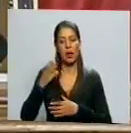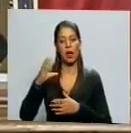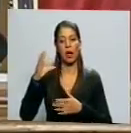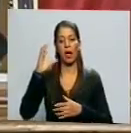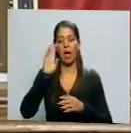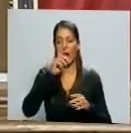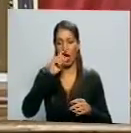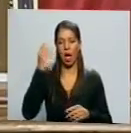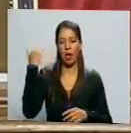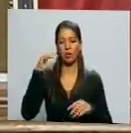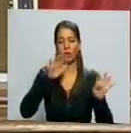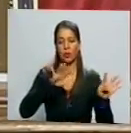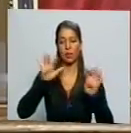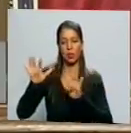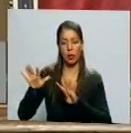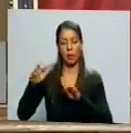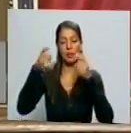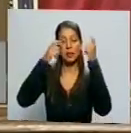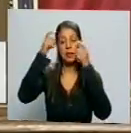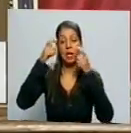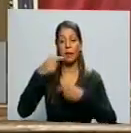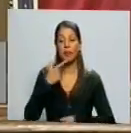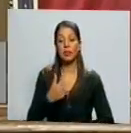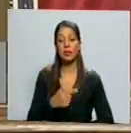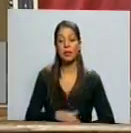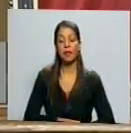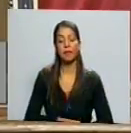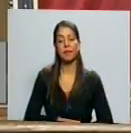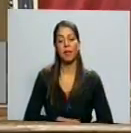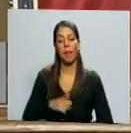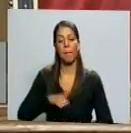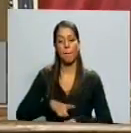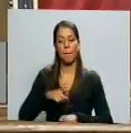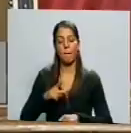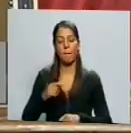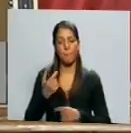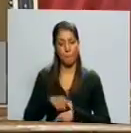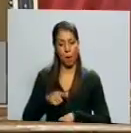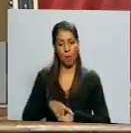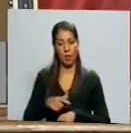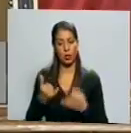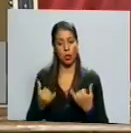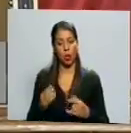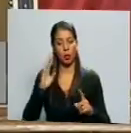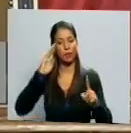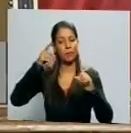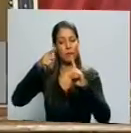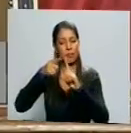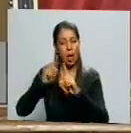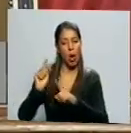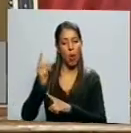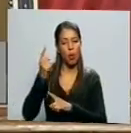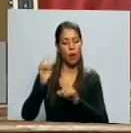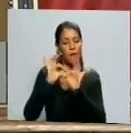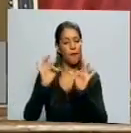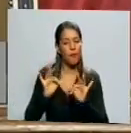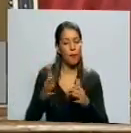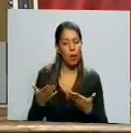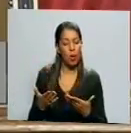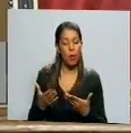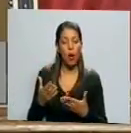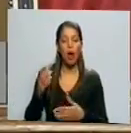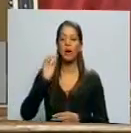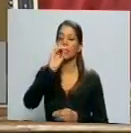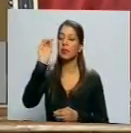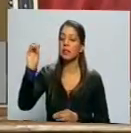99. Y dijo Chávez: la única vía en este momento que pudiera garantizar la paz futura de la nación será convocar una